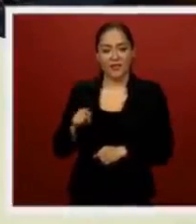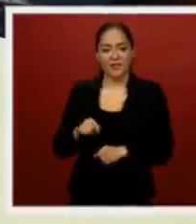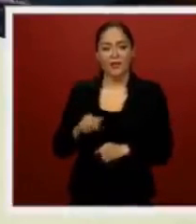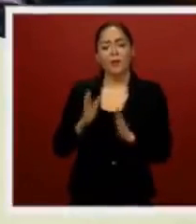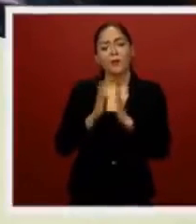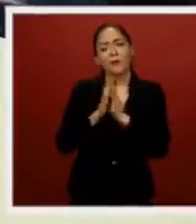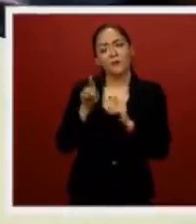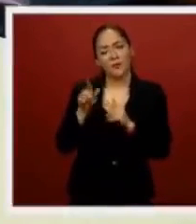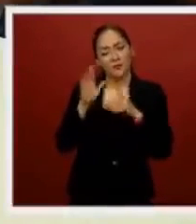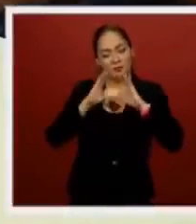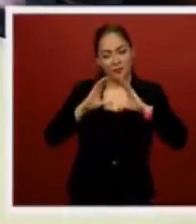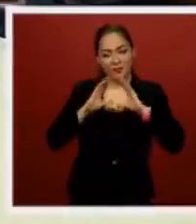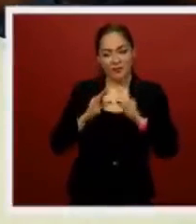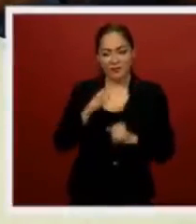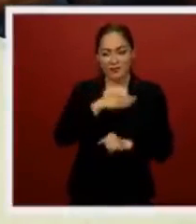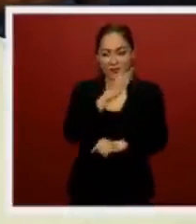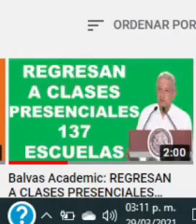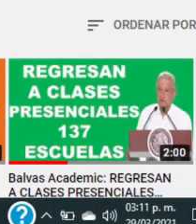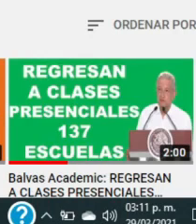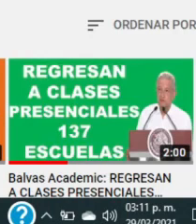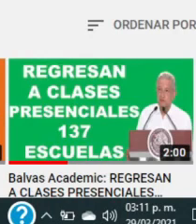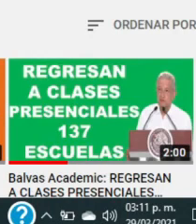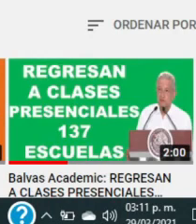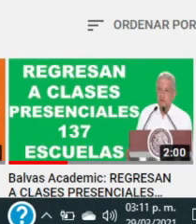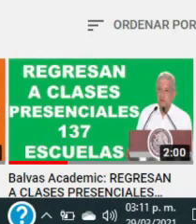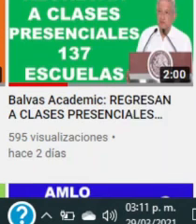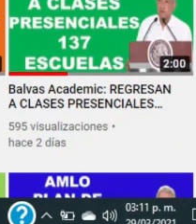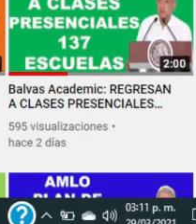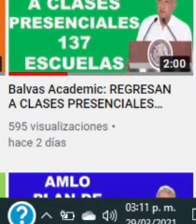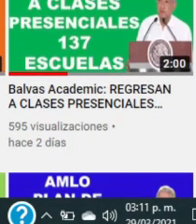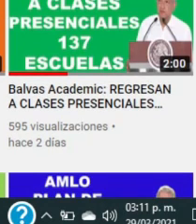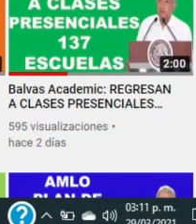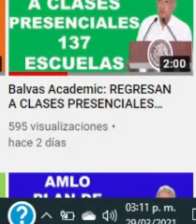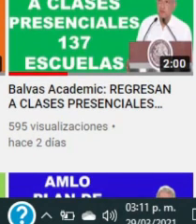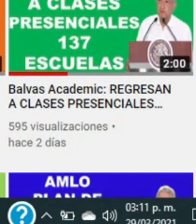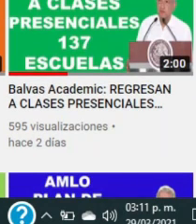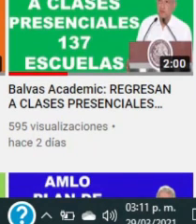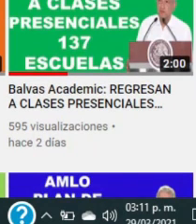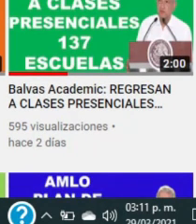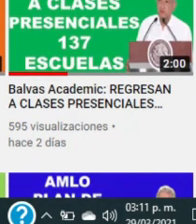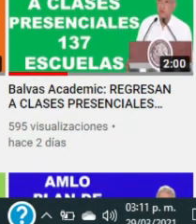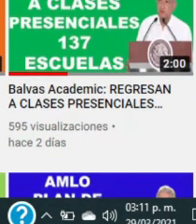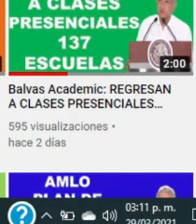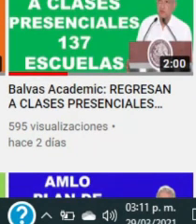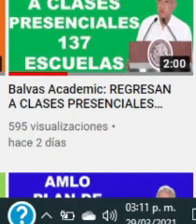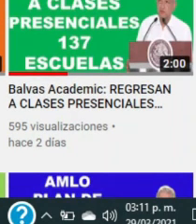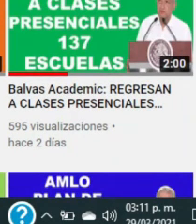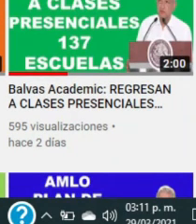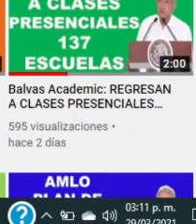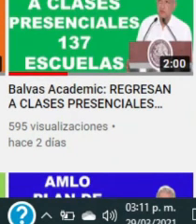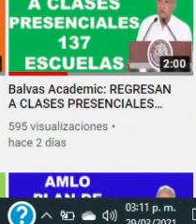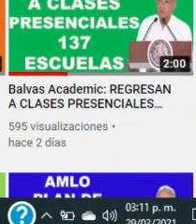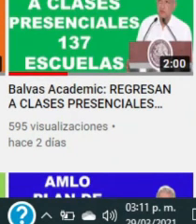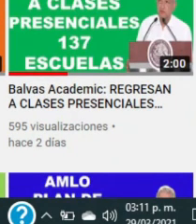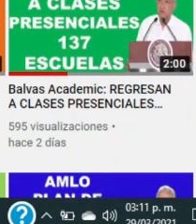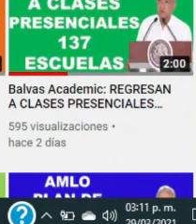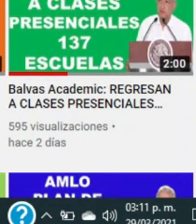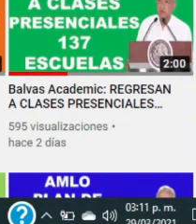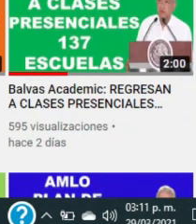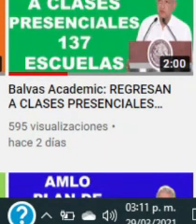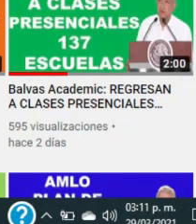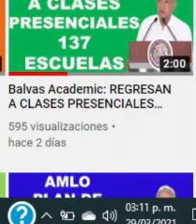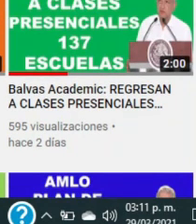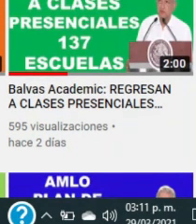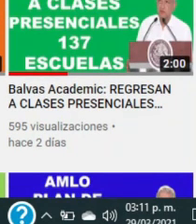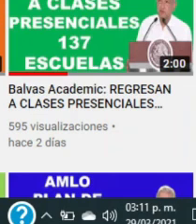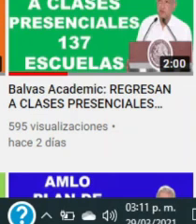Síganse cuidando y que pasen buena tarde. Gracias. Bien, hasta aquí vamos a dejar este video. No olvides suscribirte a mi canal y